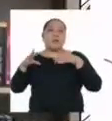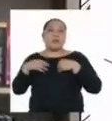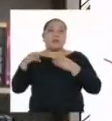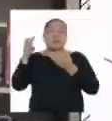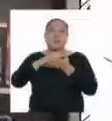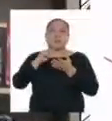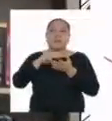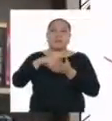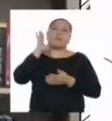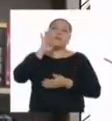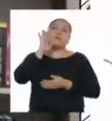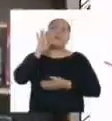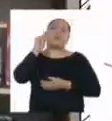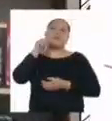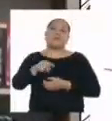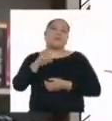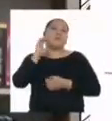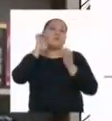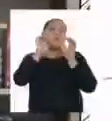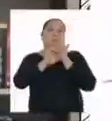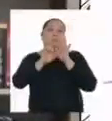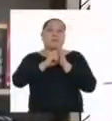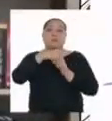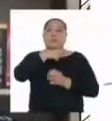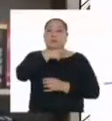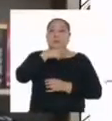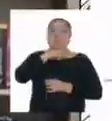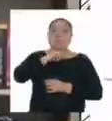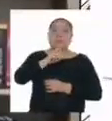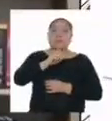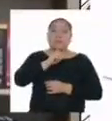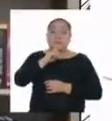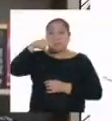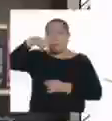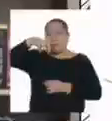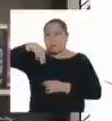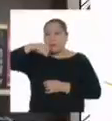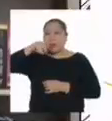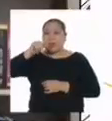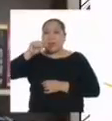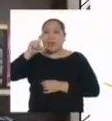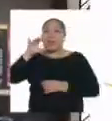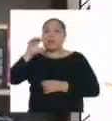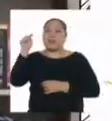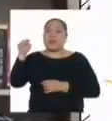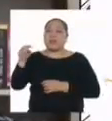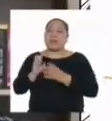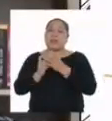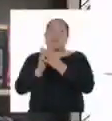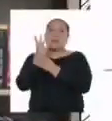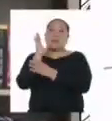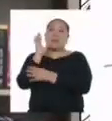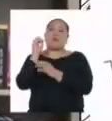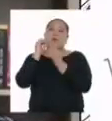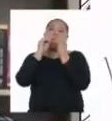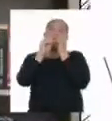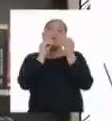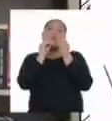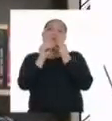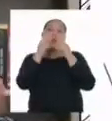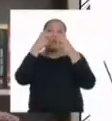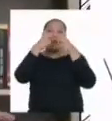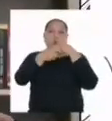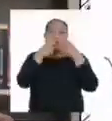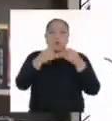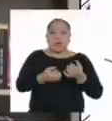más contaminantes como los metales. Y estas plantas pueden ser utilizadas para remediar